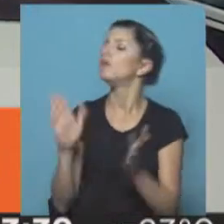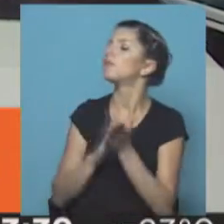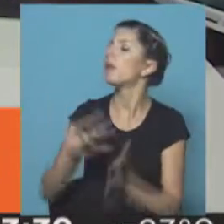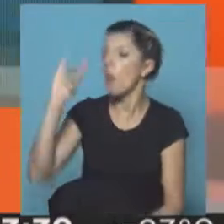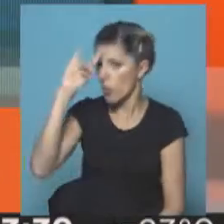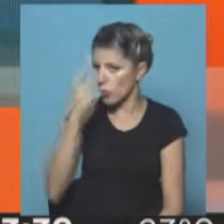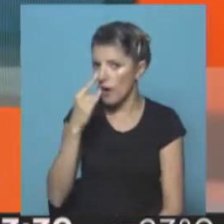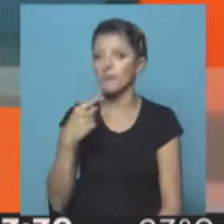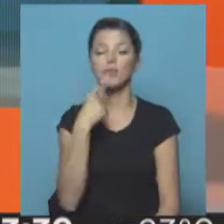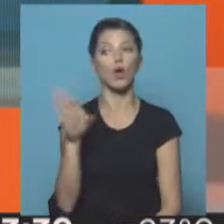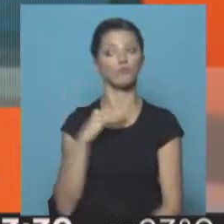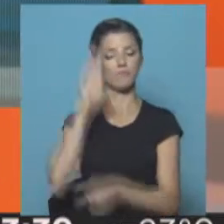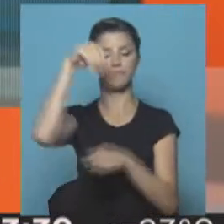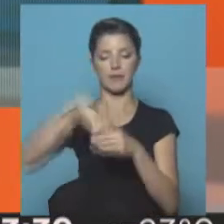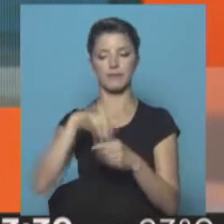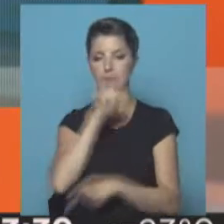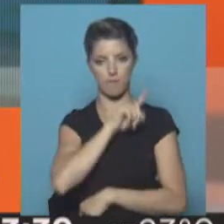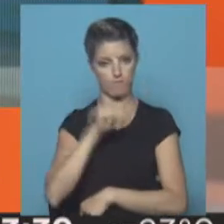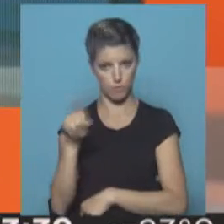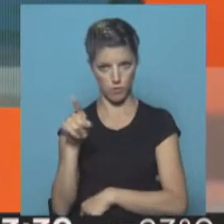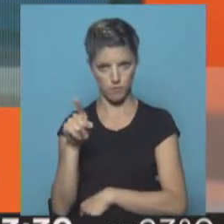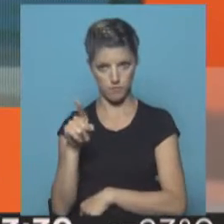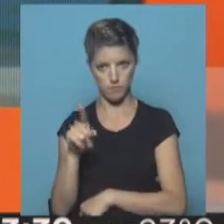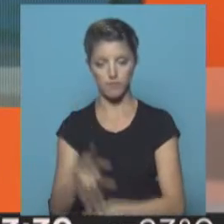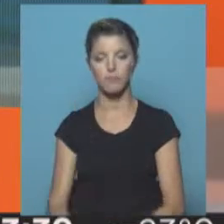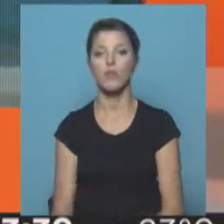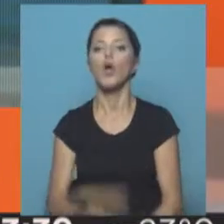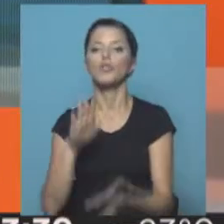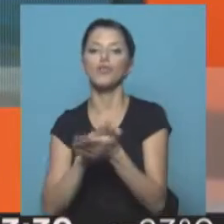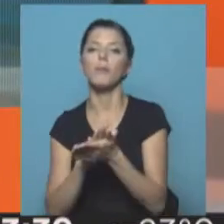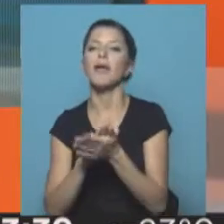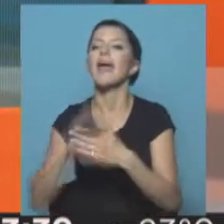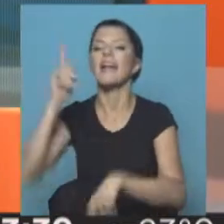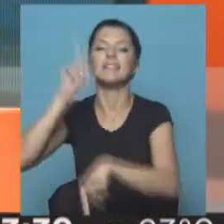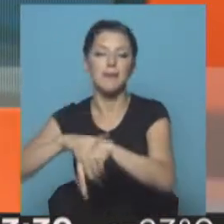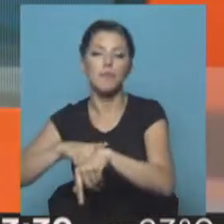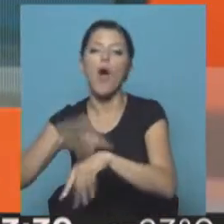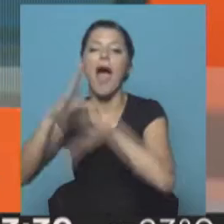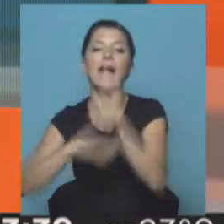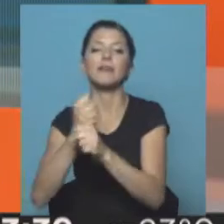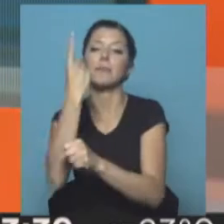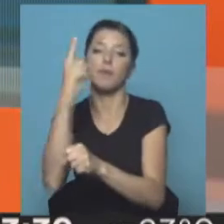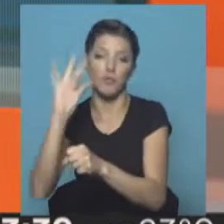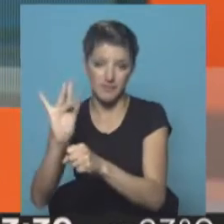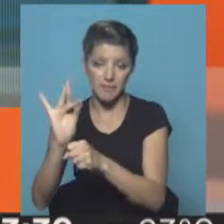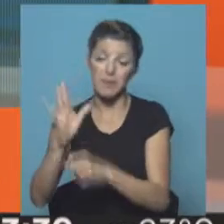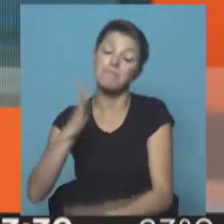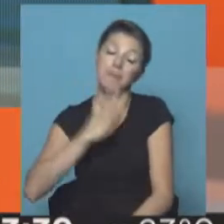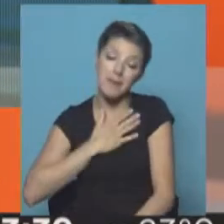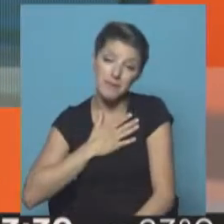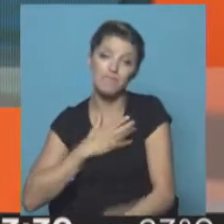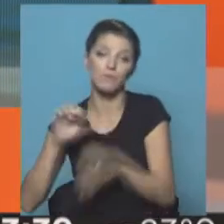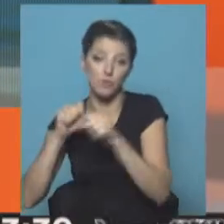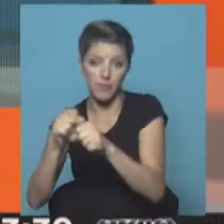este ultimátum que le han dado para el 1 de diciembre, donde Venezuela sería suspendido. Yo creo que, vamos a ver,